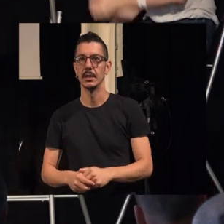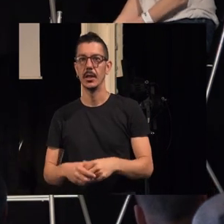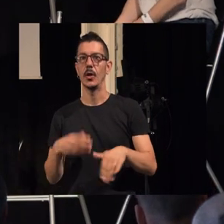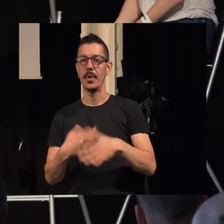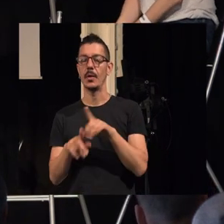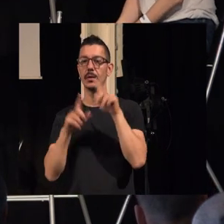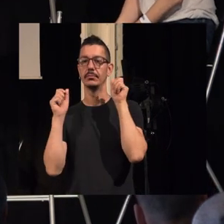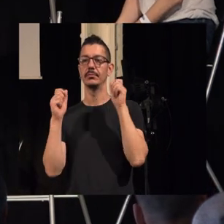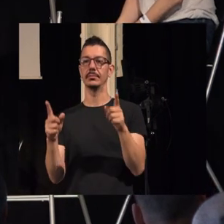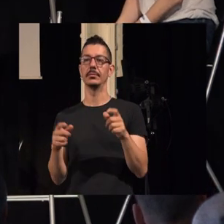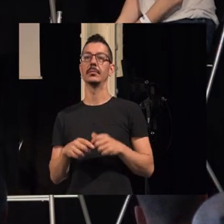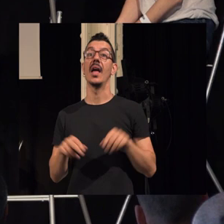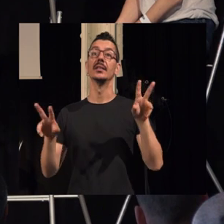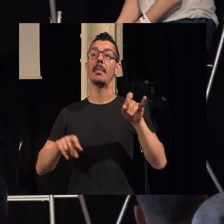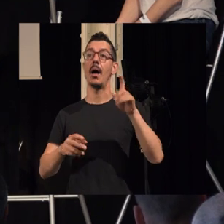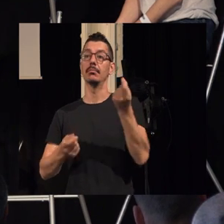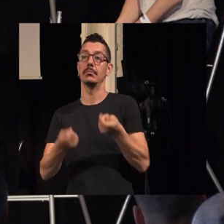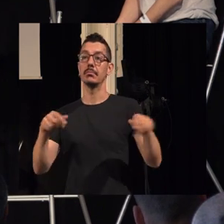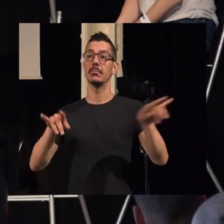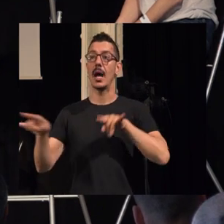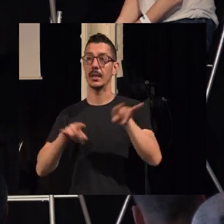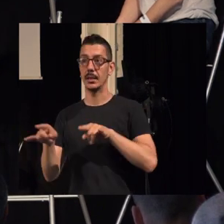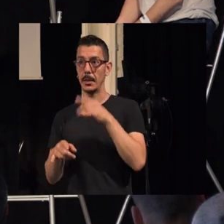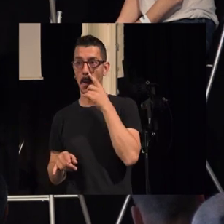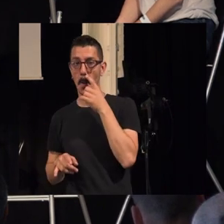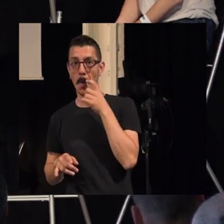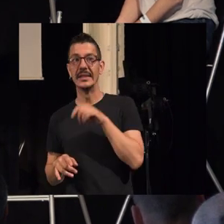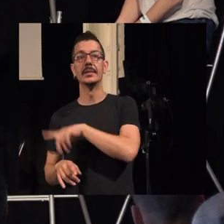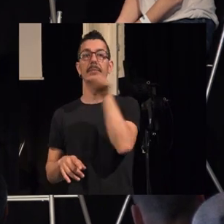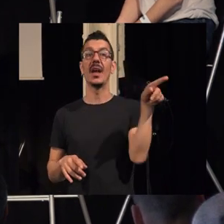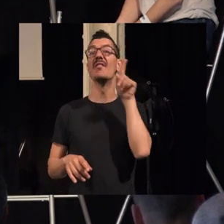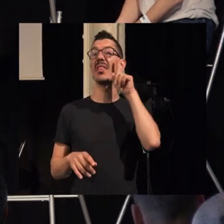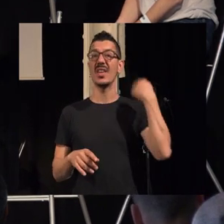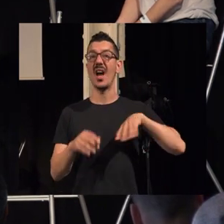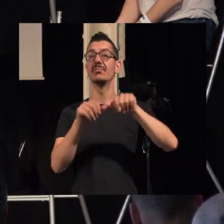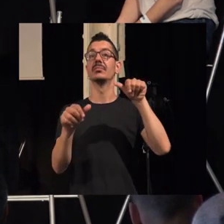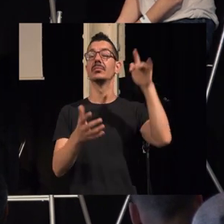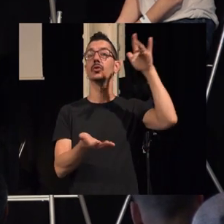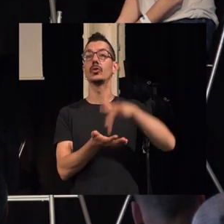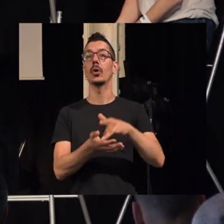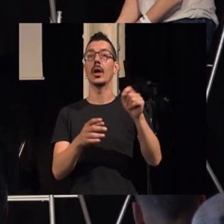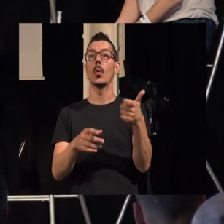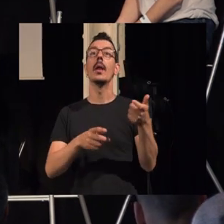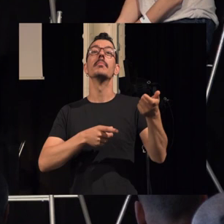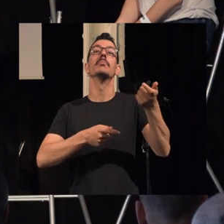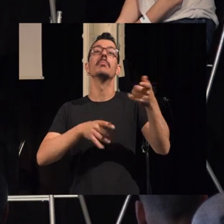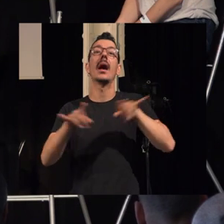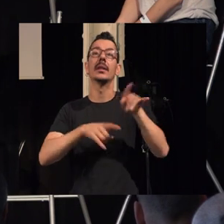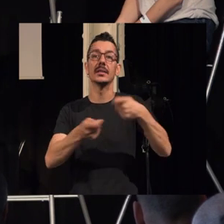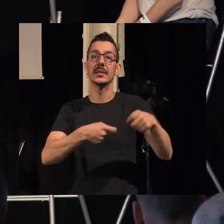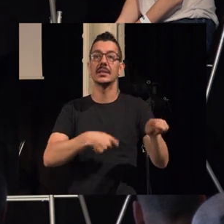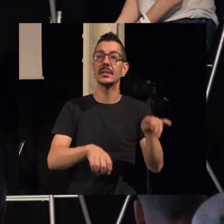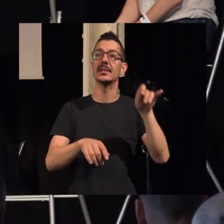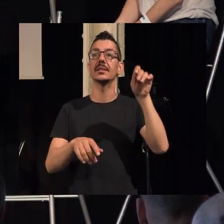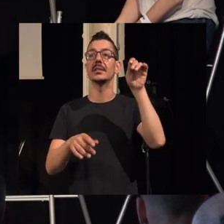creen en el marketing gay. En Francia cerraron todos los medios que abrieron con esa marca del marketing gay. ¿Qué